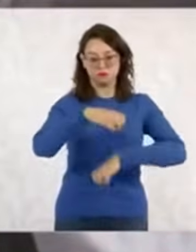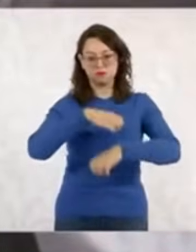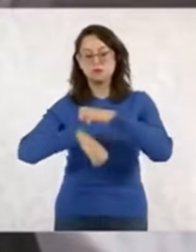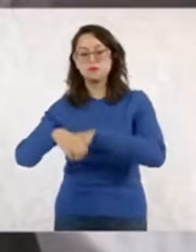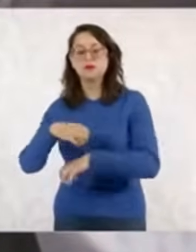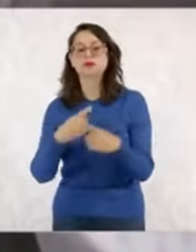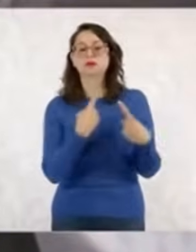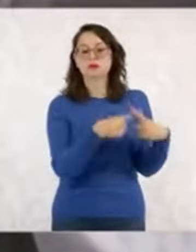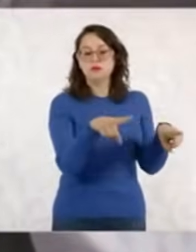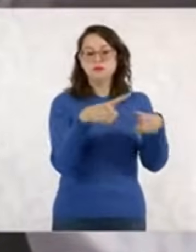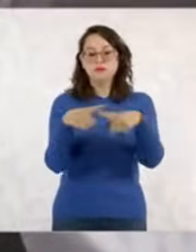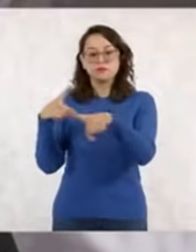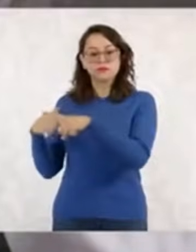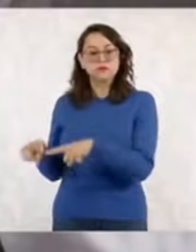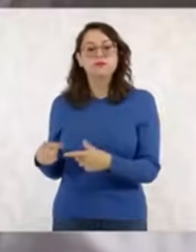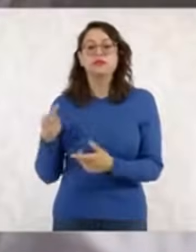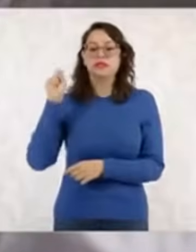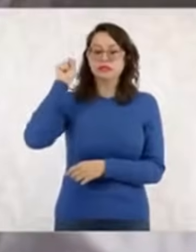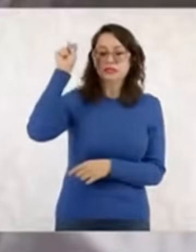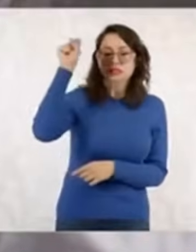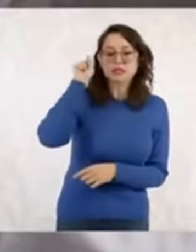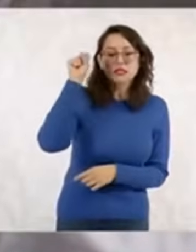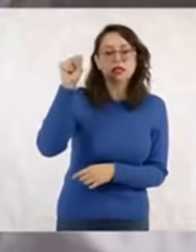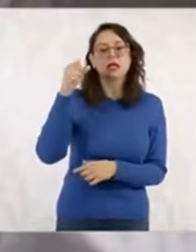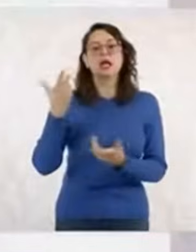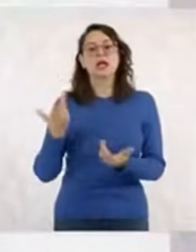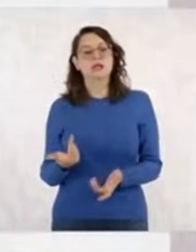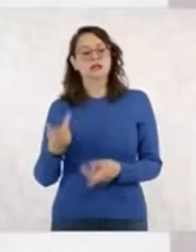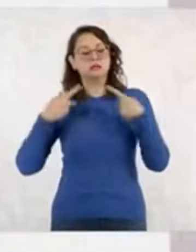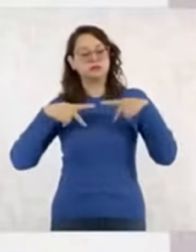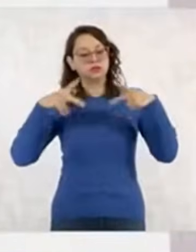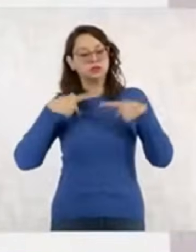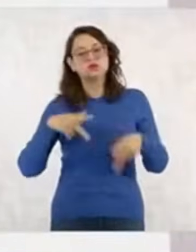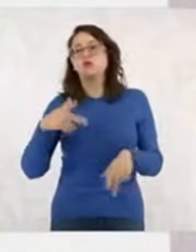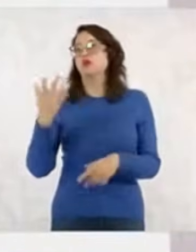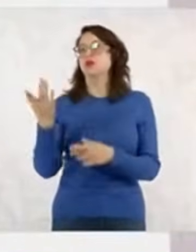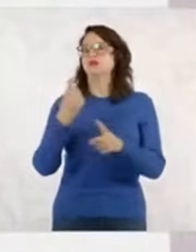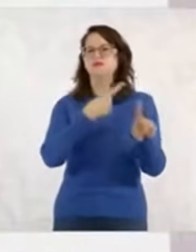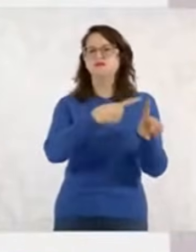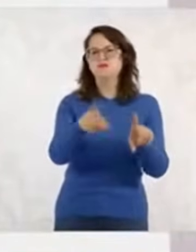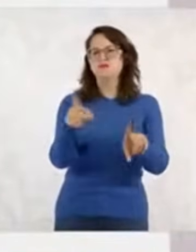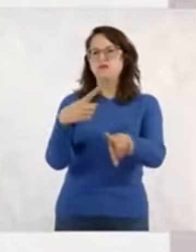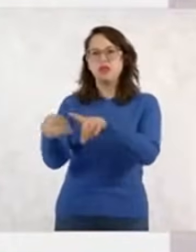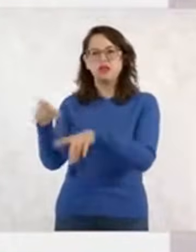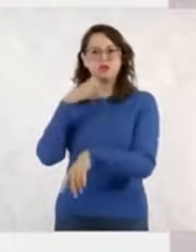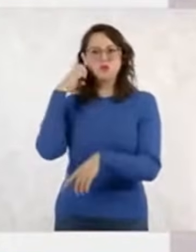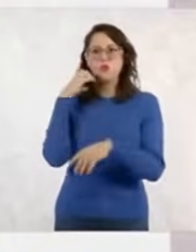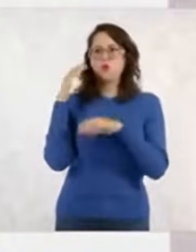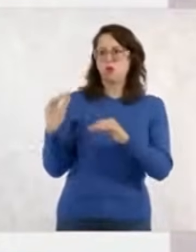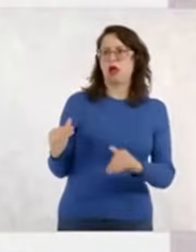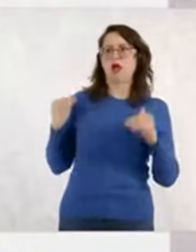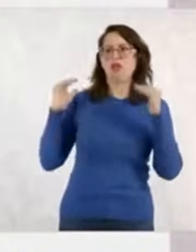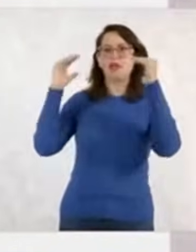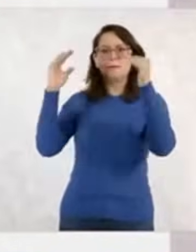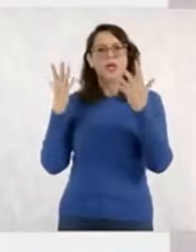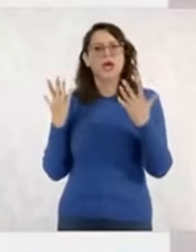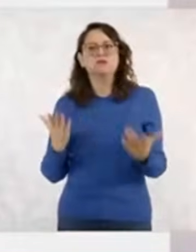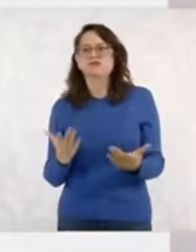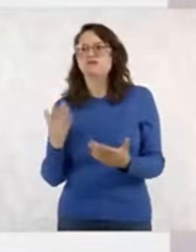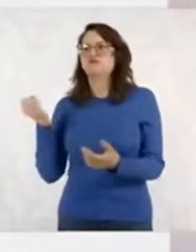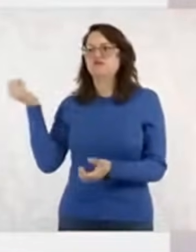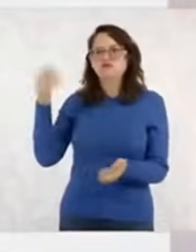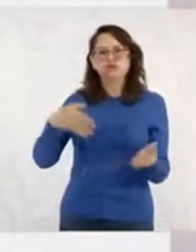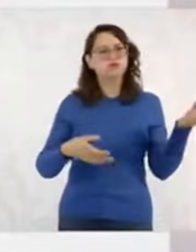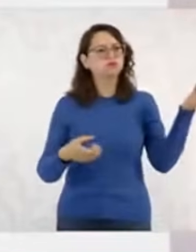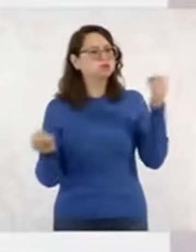empresarios, representantes sindicales, académicas y académicos, diversas autoridades, aportando cada uno desde